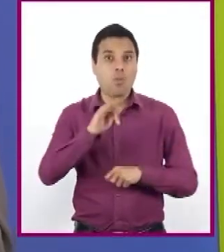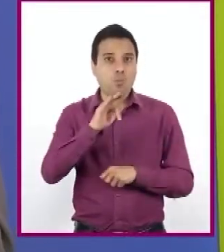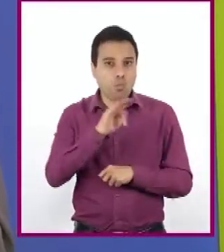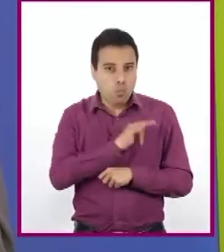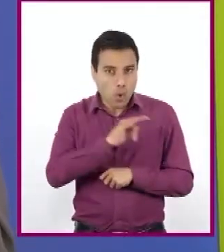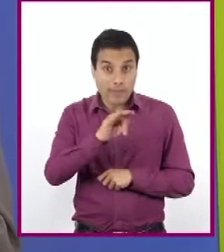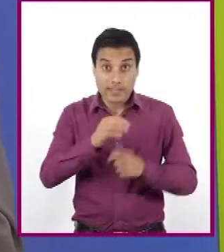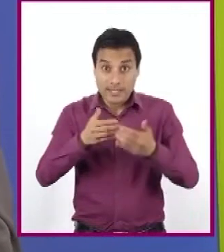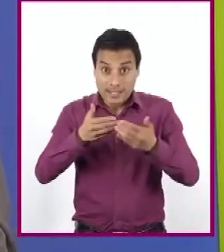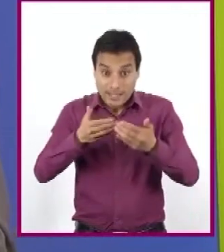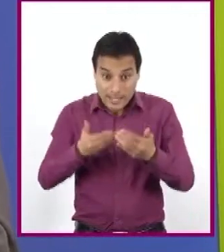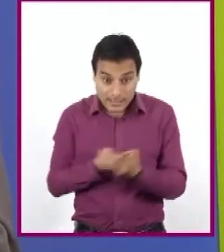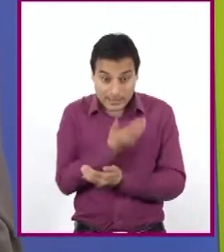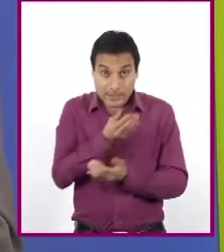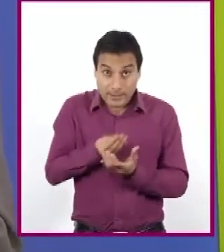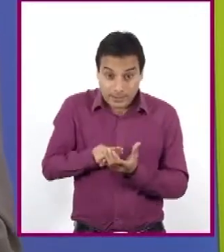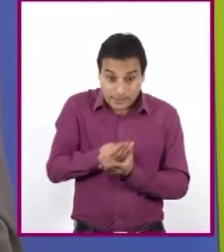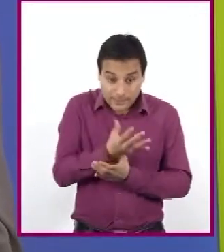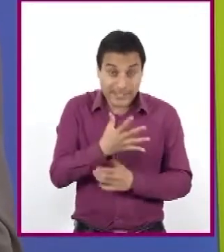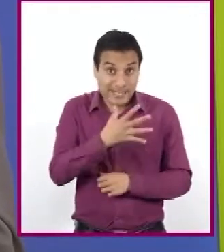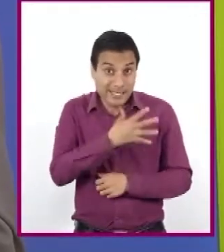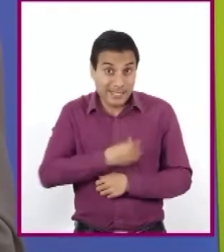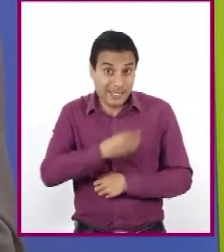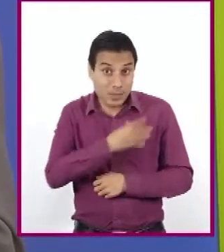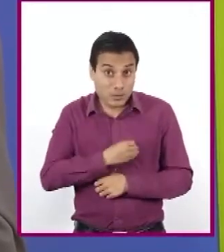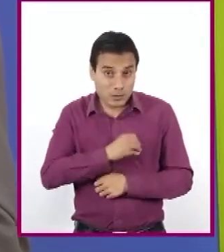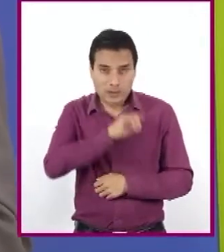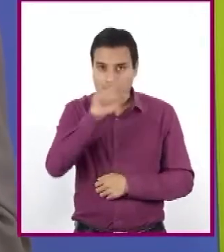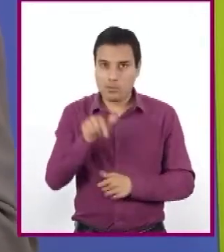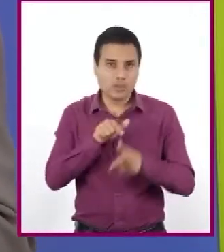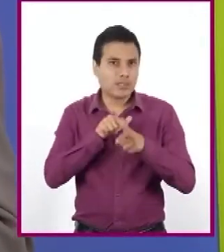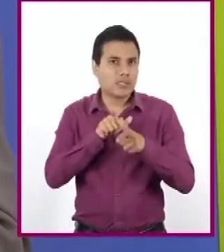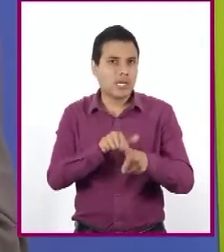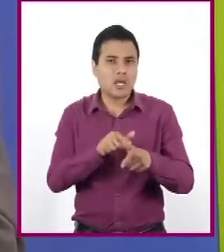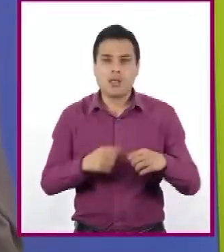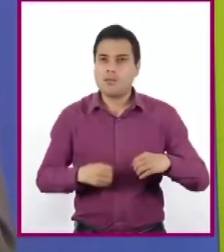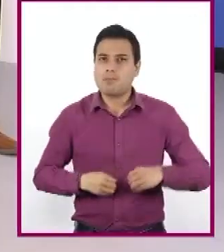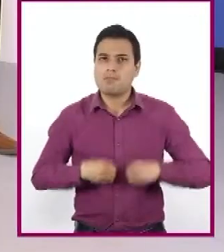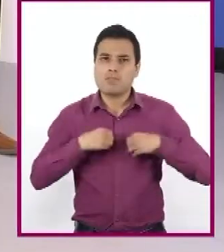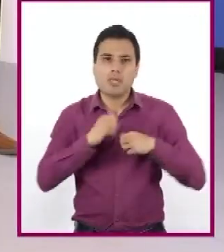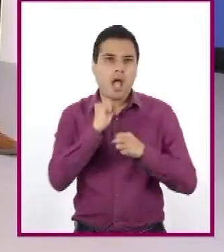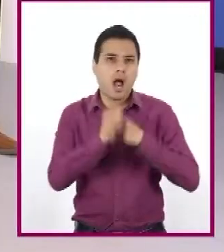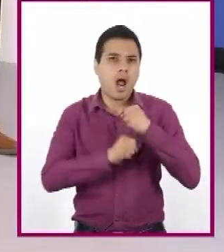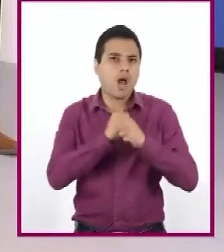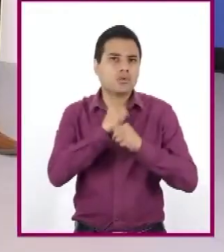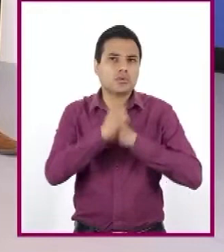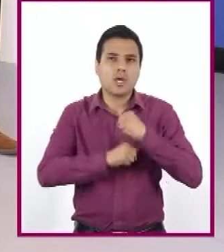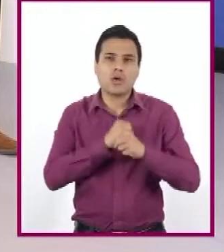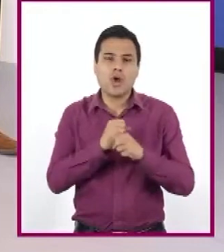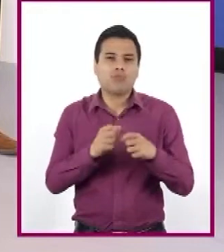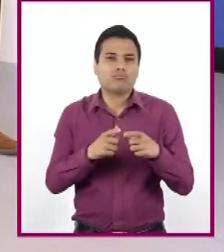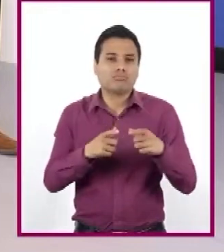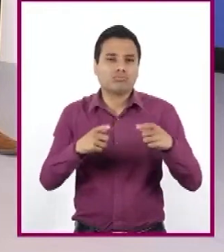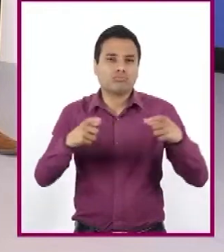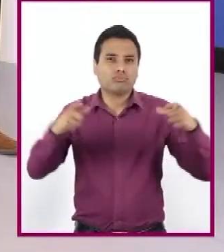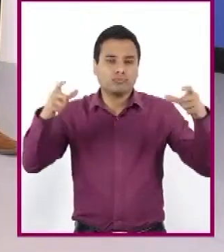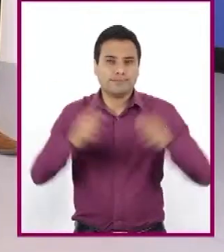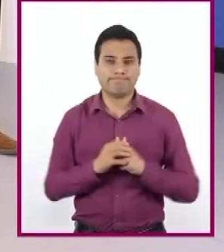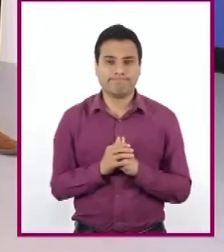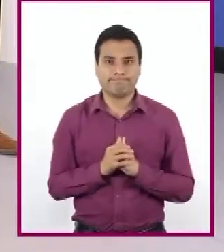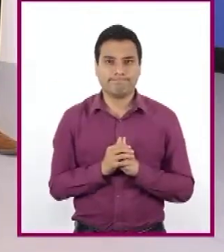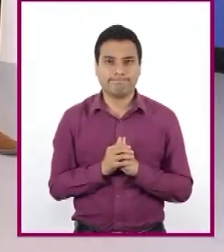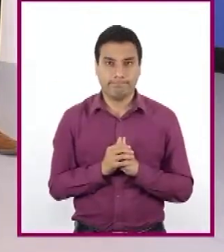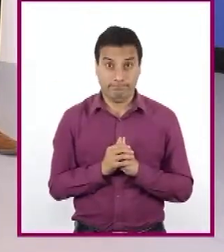sin esta capacidad los organismos no podrían persistir en el tiempo y se extinguirían. Pero no todos los seres vivos